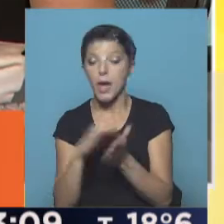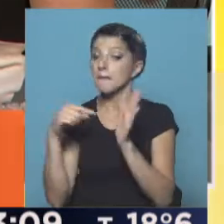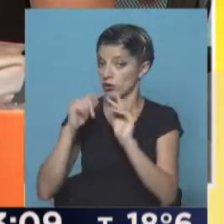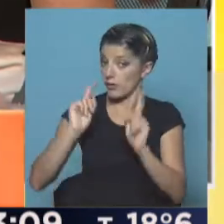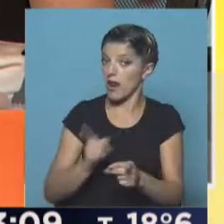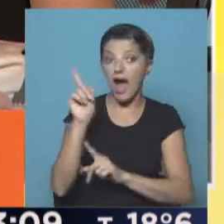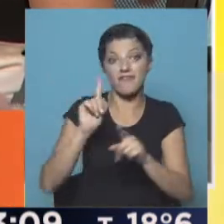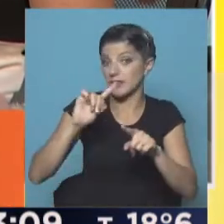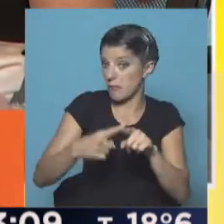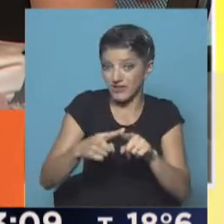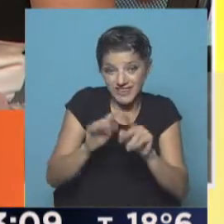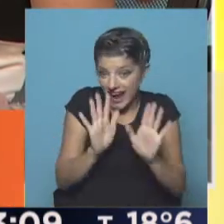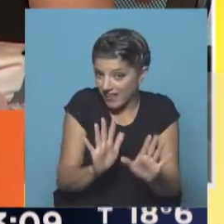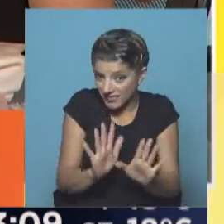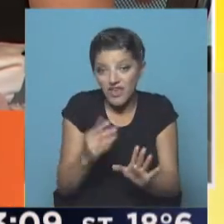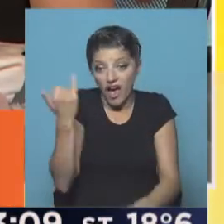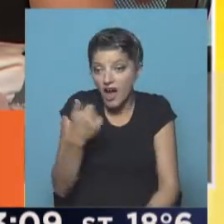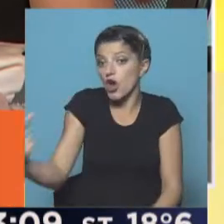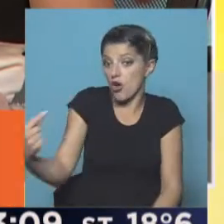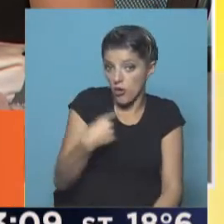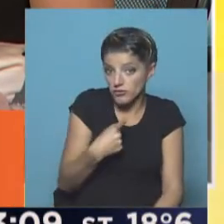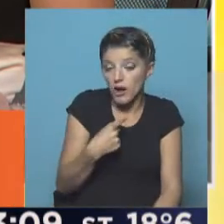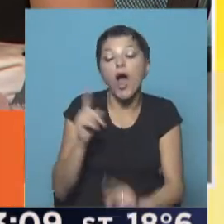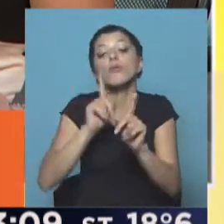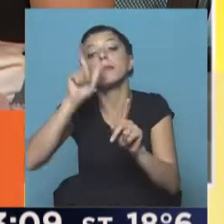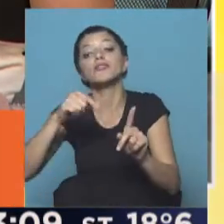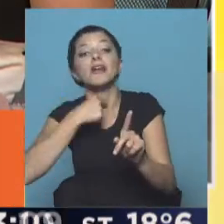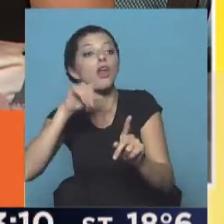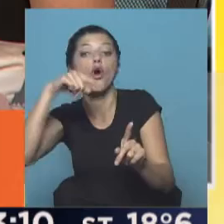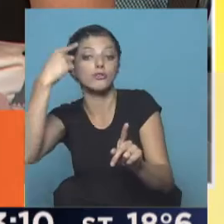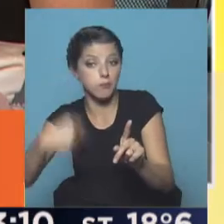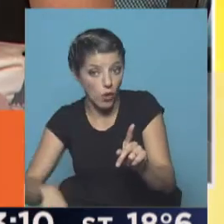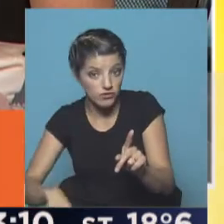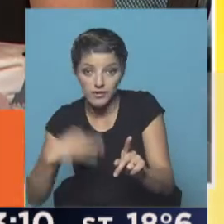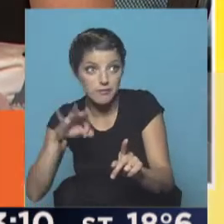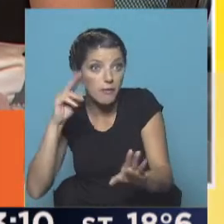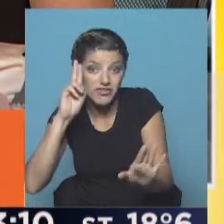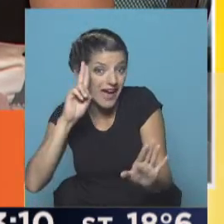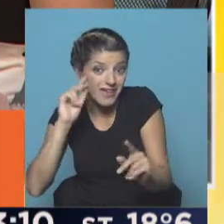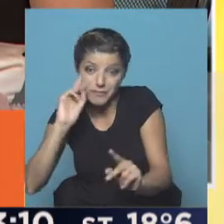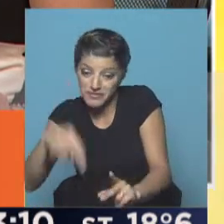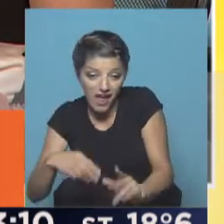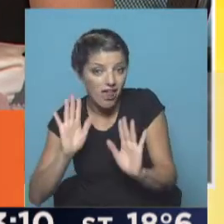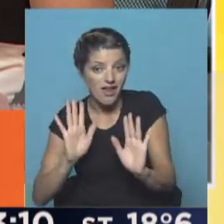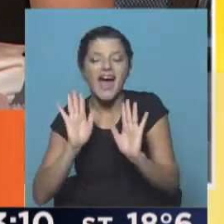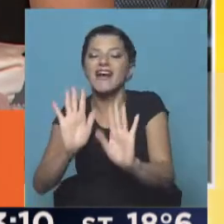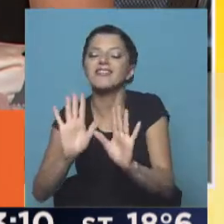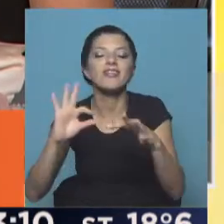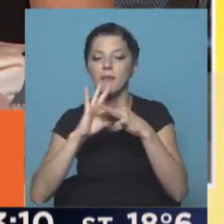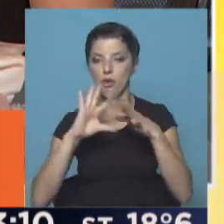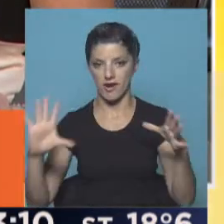política es así, que hay oposición, que hay gente que quiere cosas distintas. Y en algún momento hay que aceptar que la democracia lo que ofrece es eso, una posibilidad